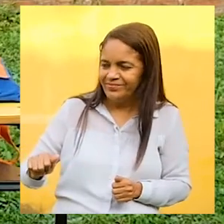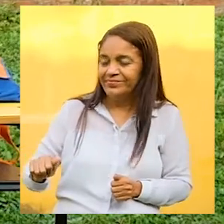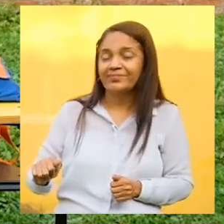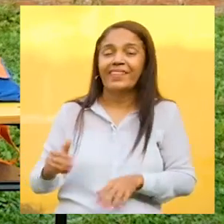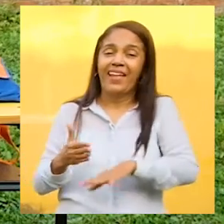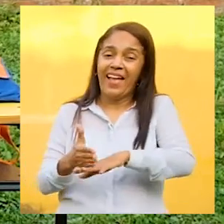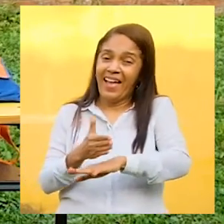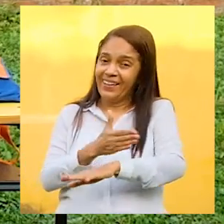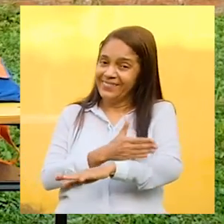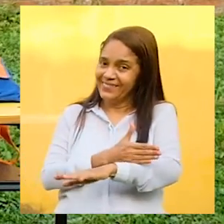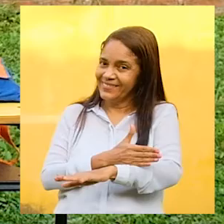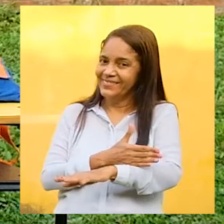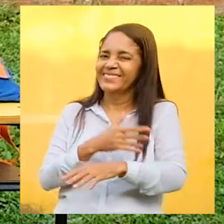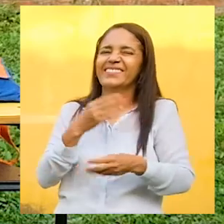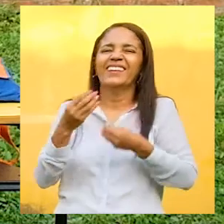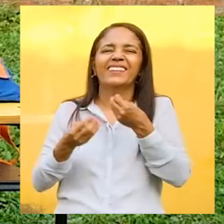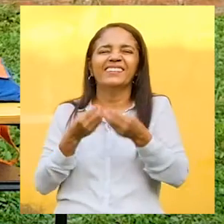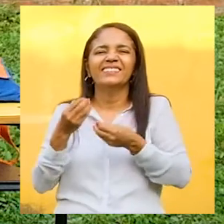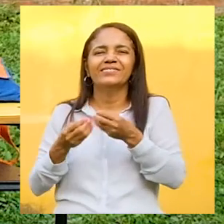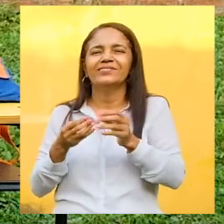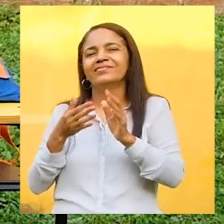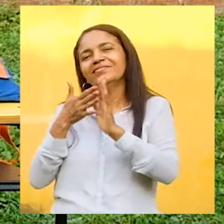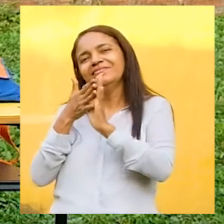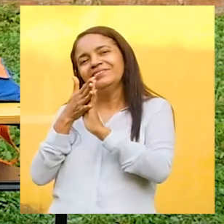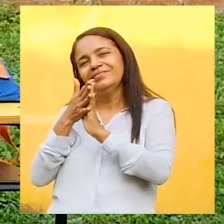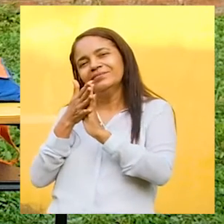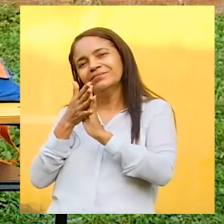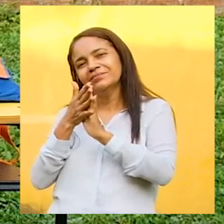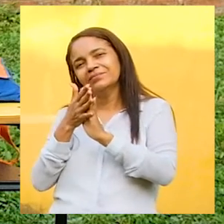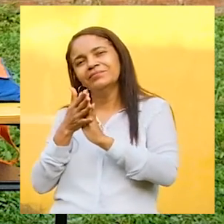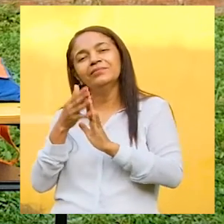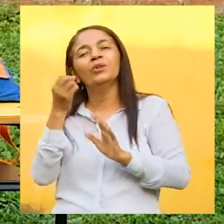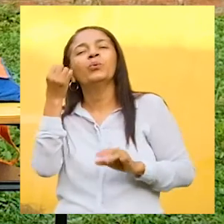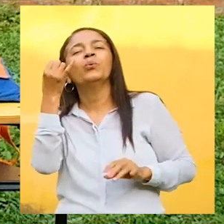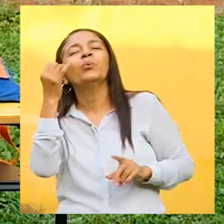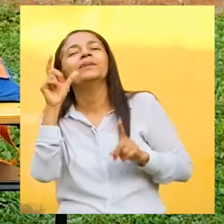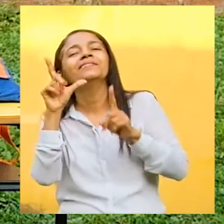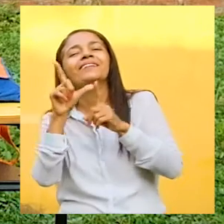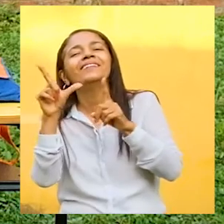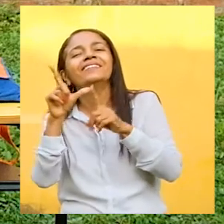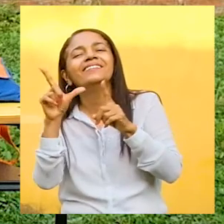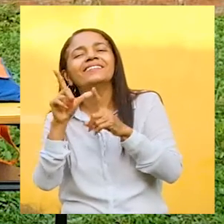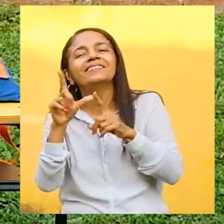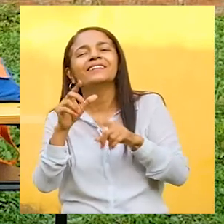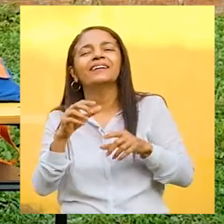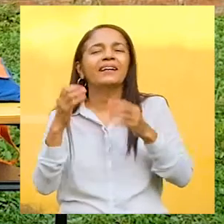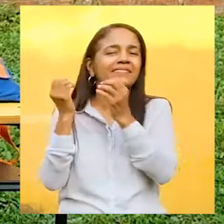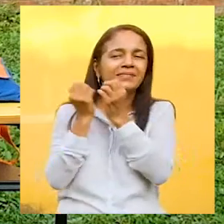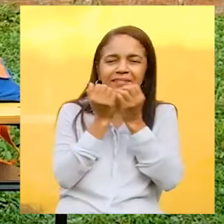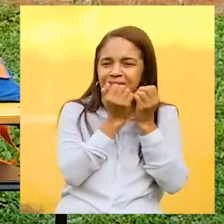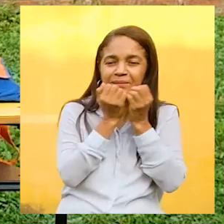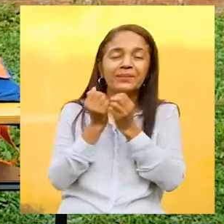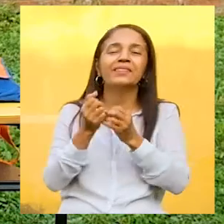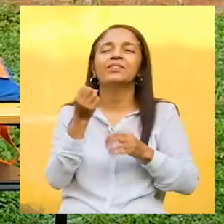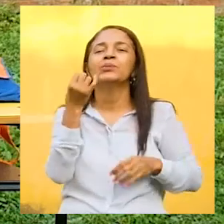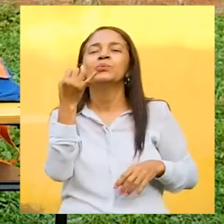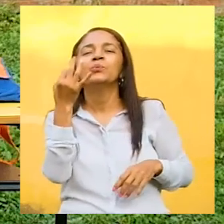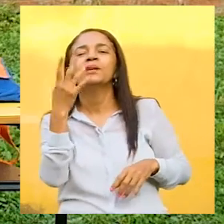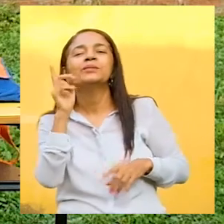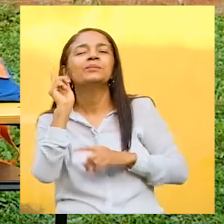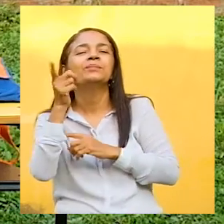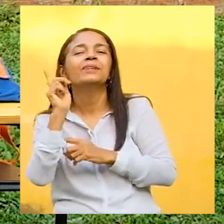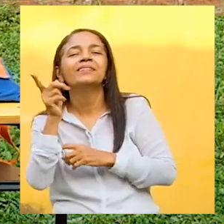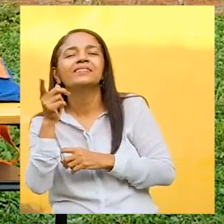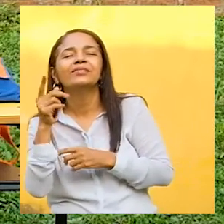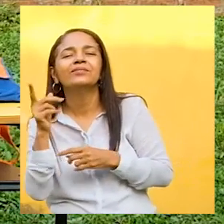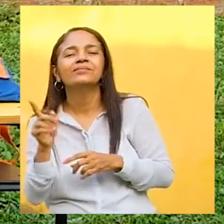Pero antes, vamos a contar cuántas letras tiene la palabra patilla. Este será el número de los palitos